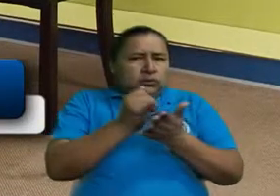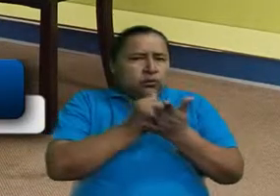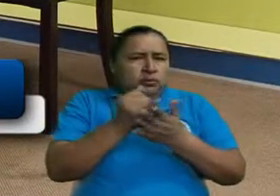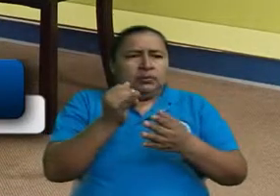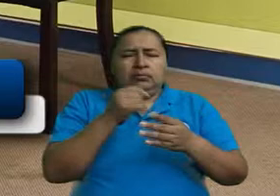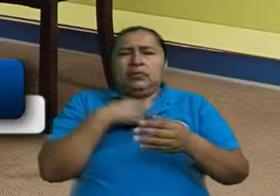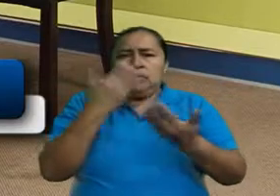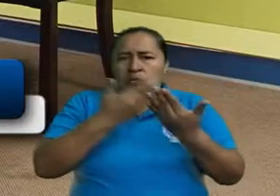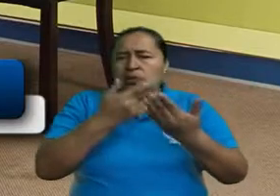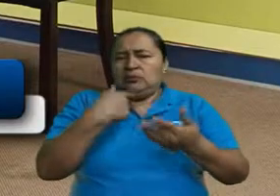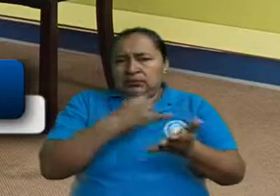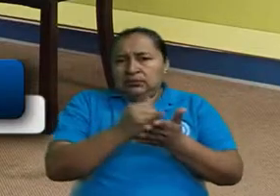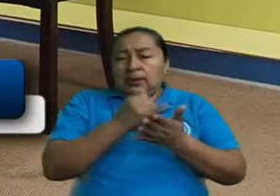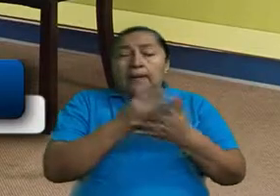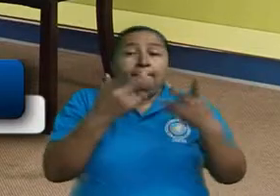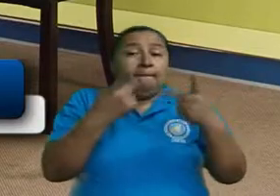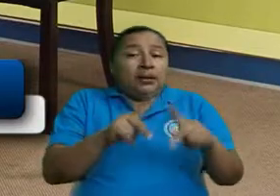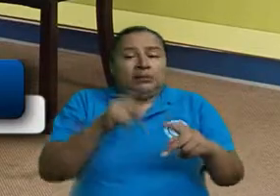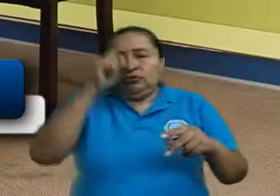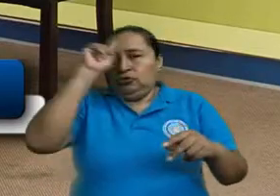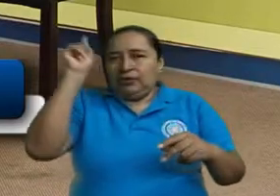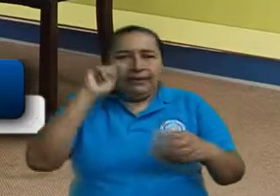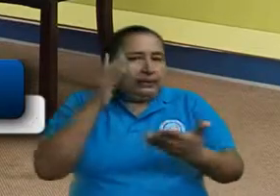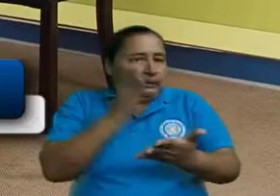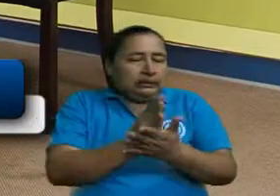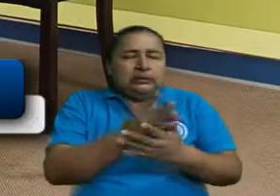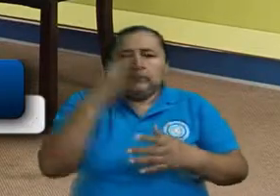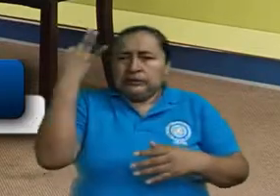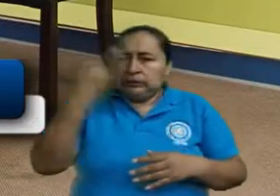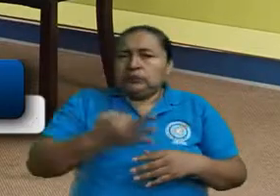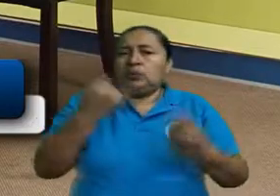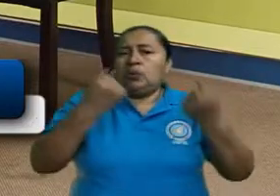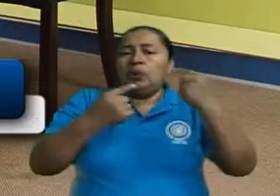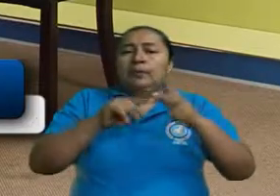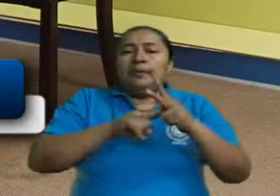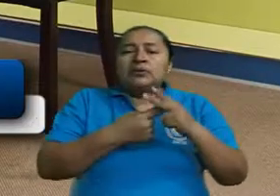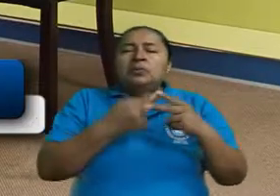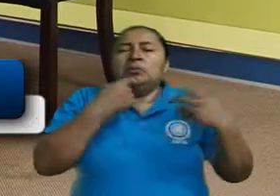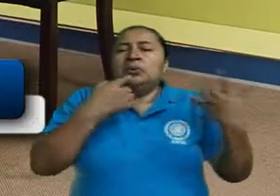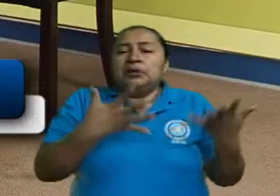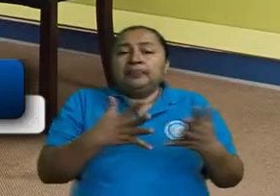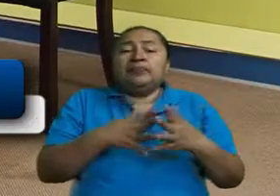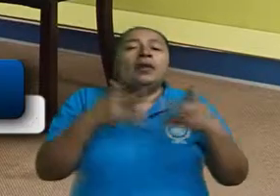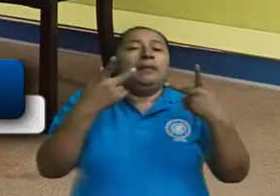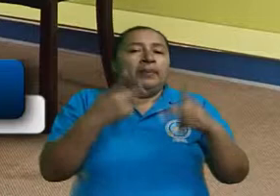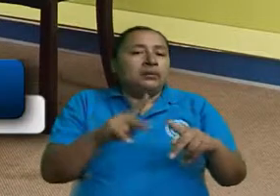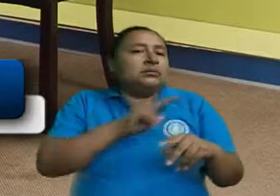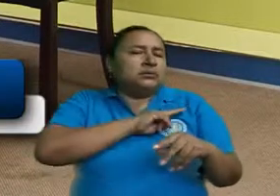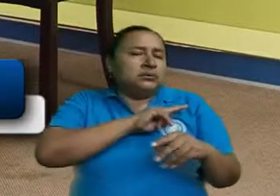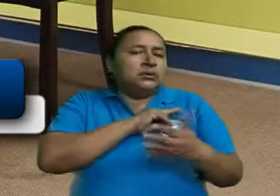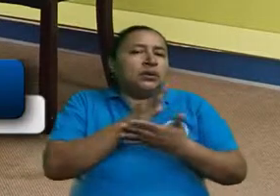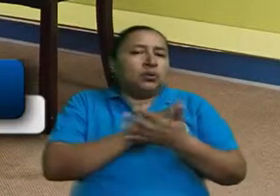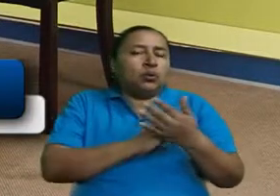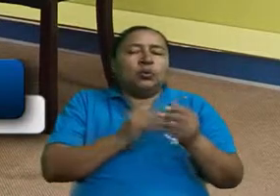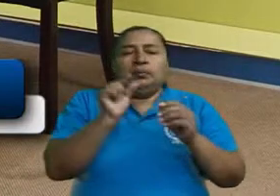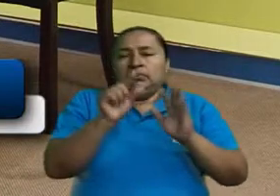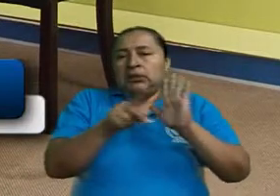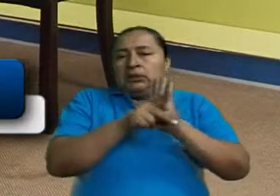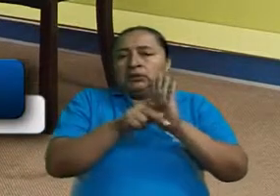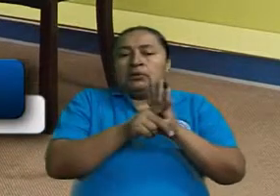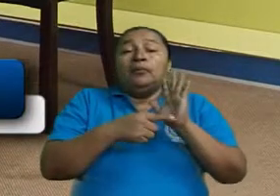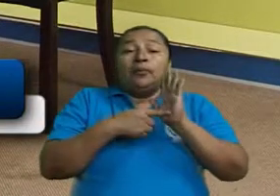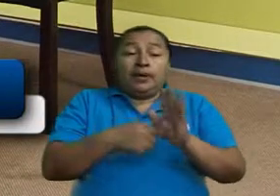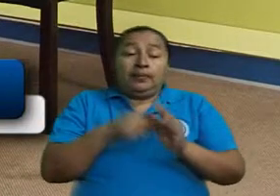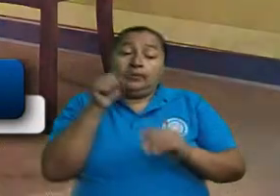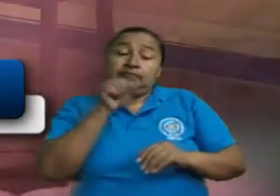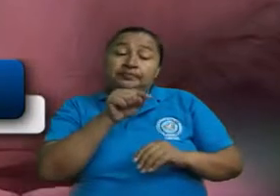múltiples estudios, pero en realidad el origen no se ha determinado. Pero sí hemos determinado factores de riesgo. Dentro de la alimentación de la